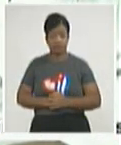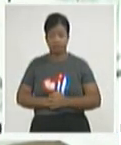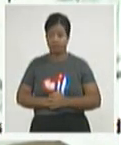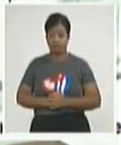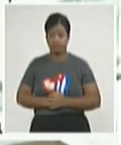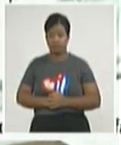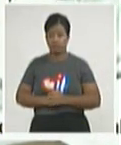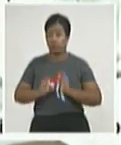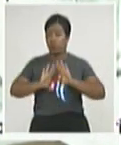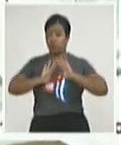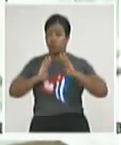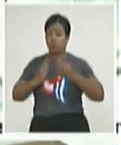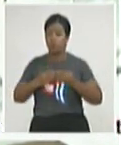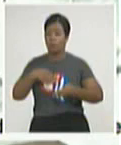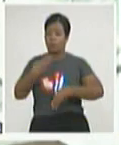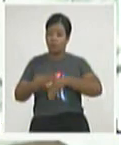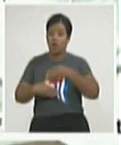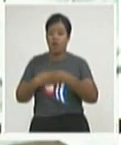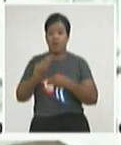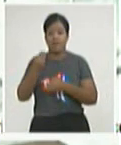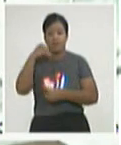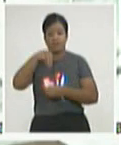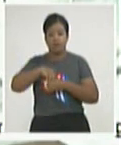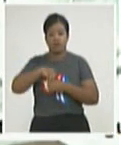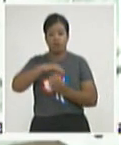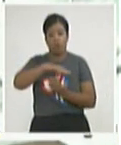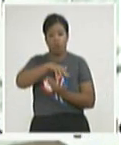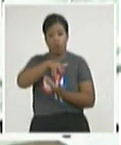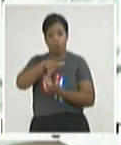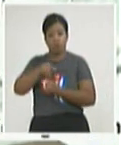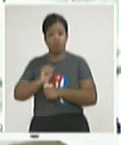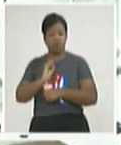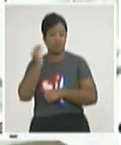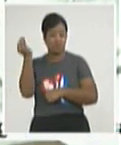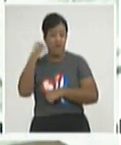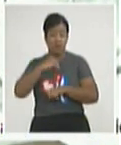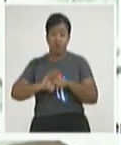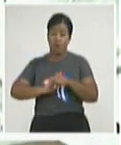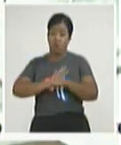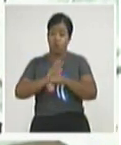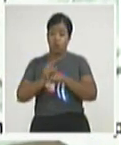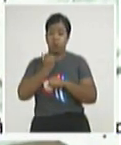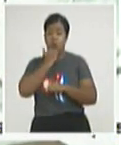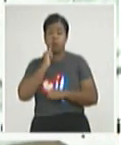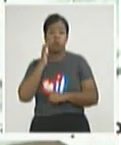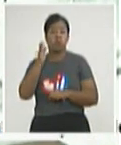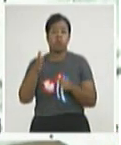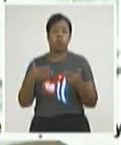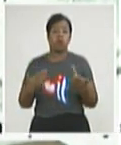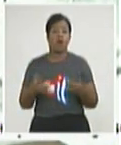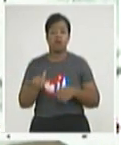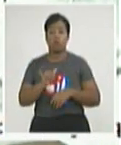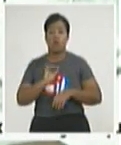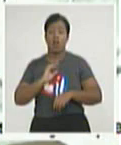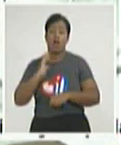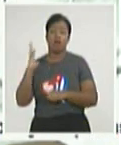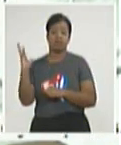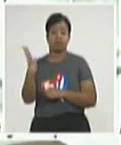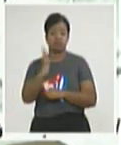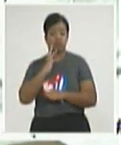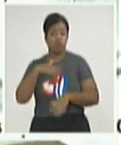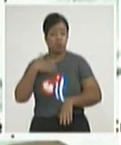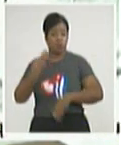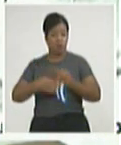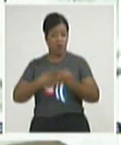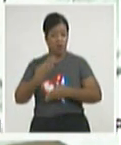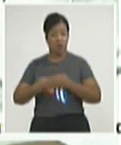y representa para el futuro la pandemia de la COVID-19 y por otro lado el cambio climático, que creo